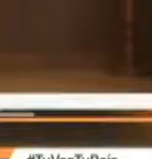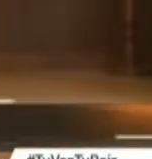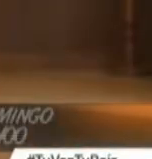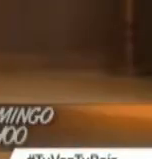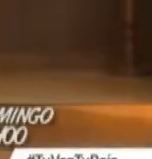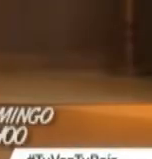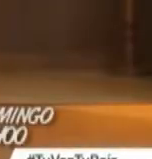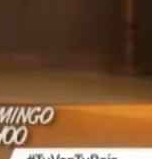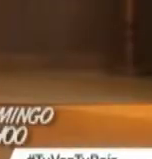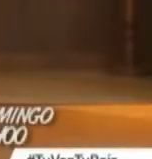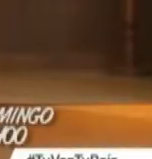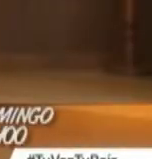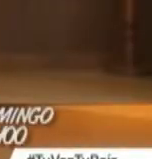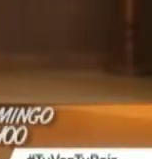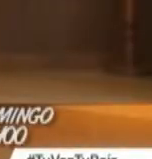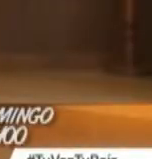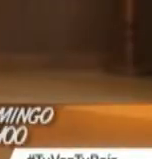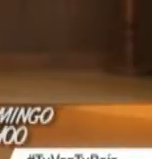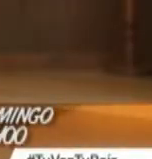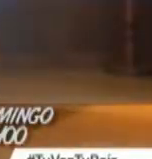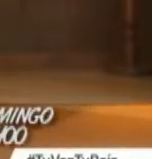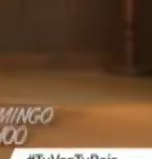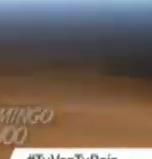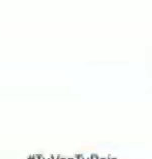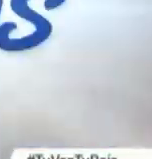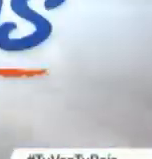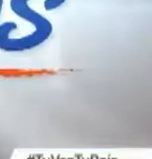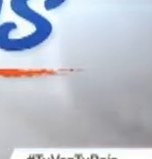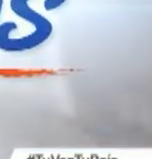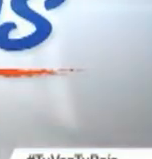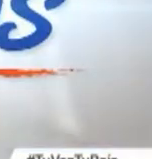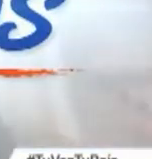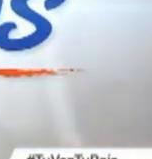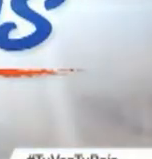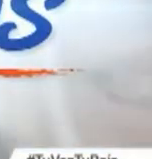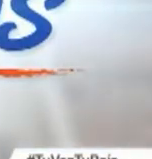Nos esperamos a las 21 horas por Tele Ciudadana.